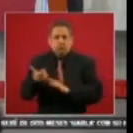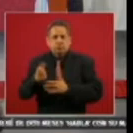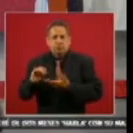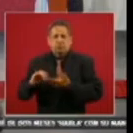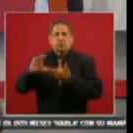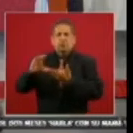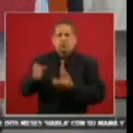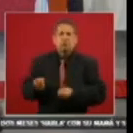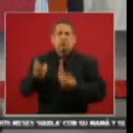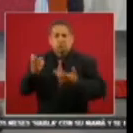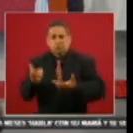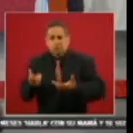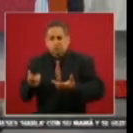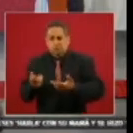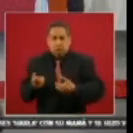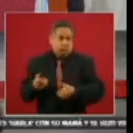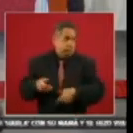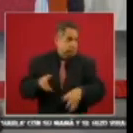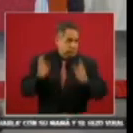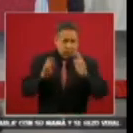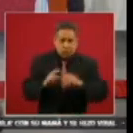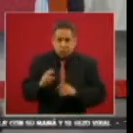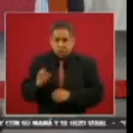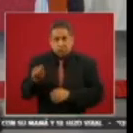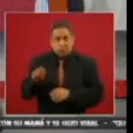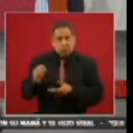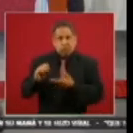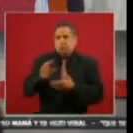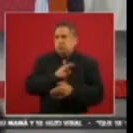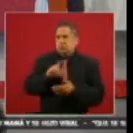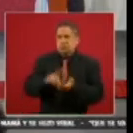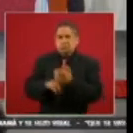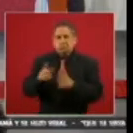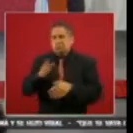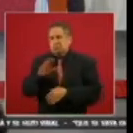pues debe de implicar como